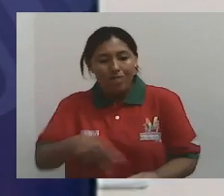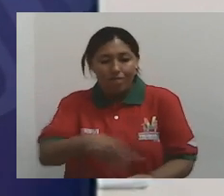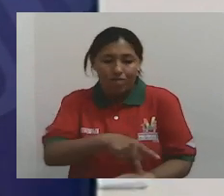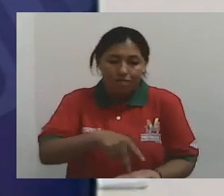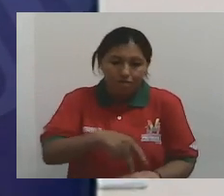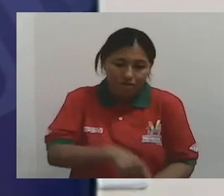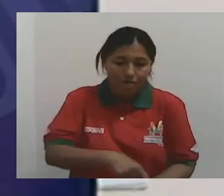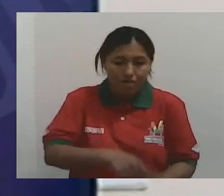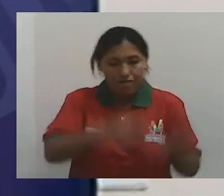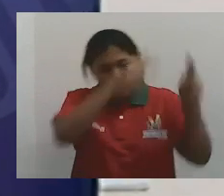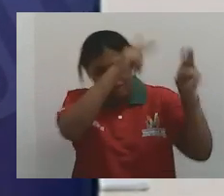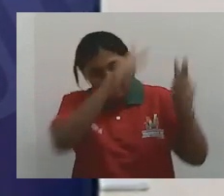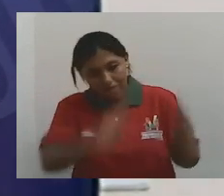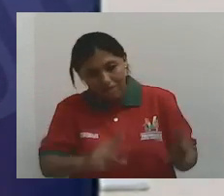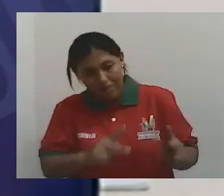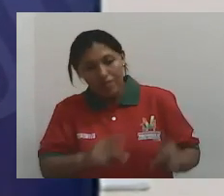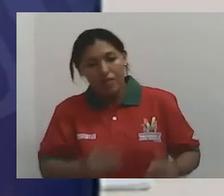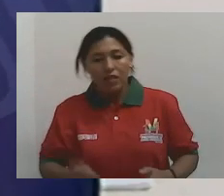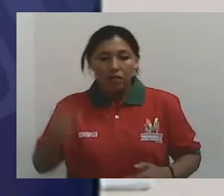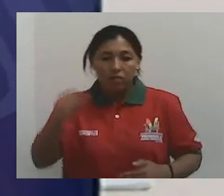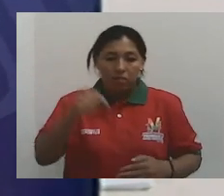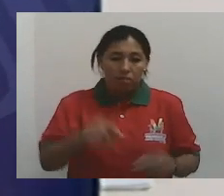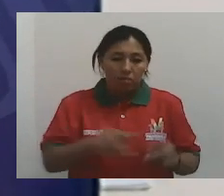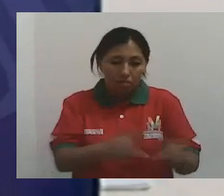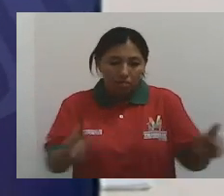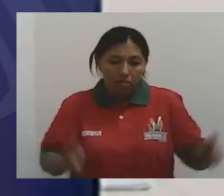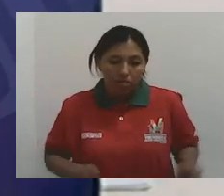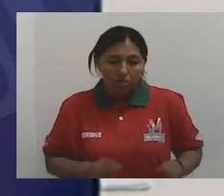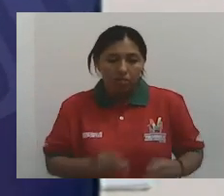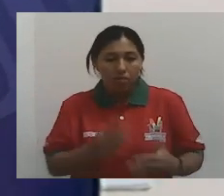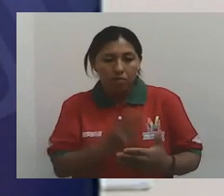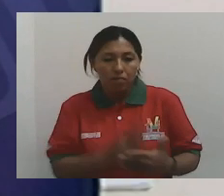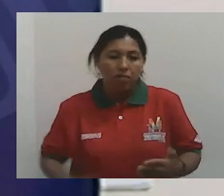las instalaciones de la Universidad Amazónica de Panda.